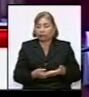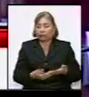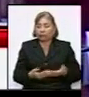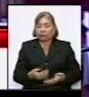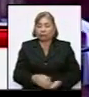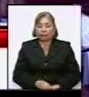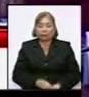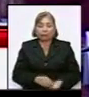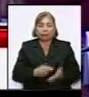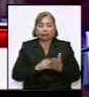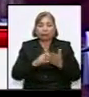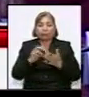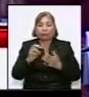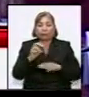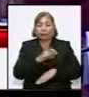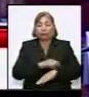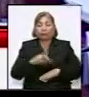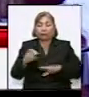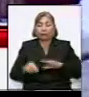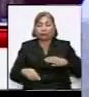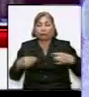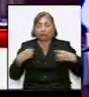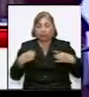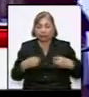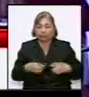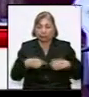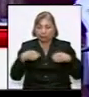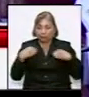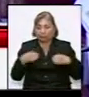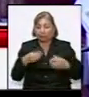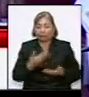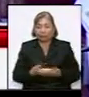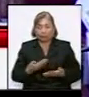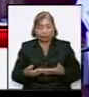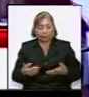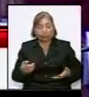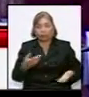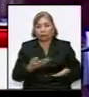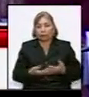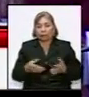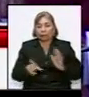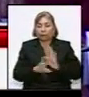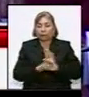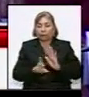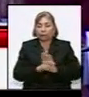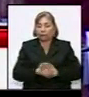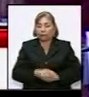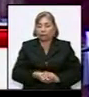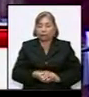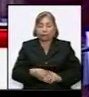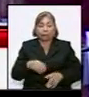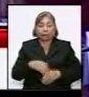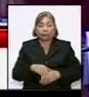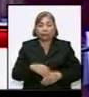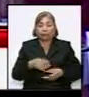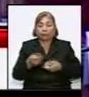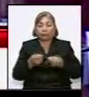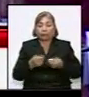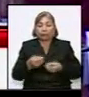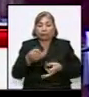la profesión de los abogados hemos evaluado la autógrafa de ley y consideramos que en el ámbito judicial